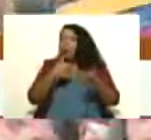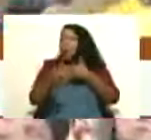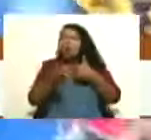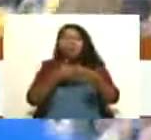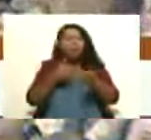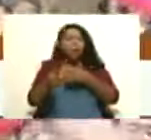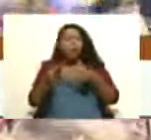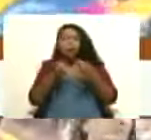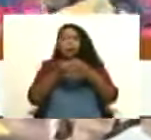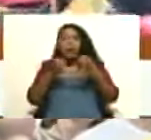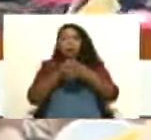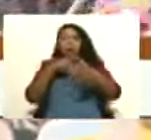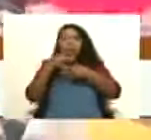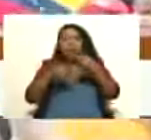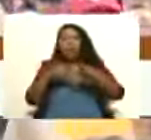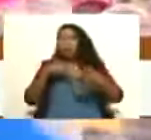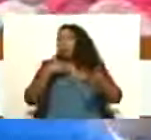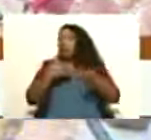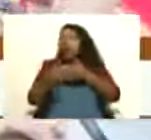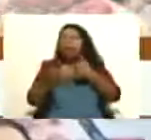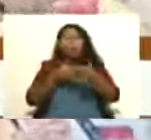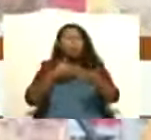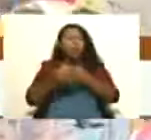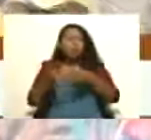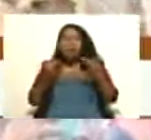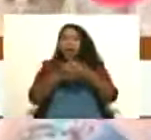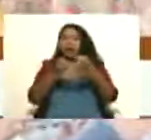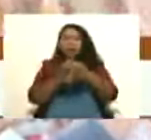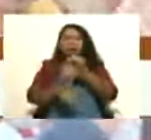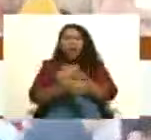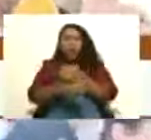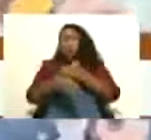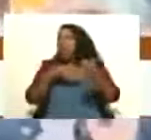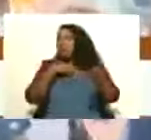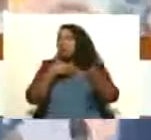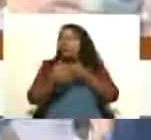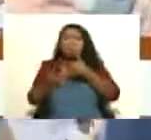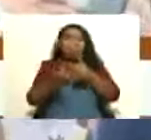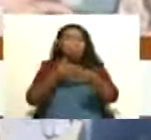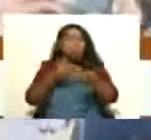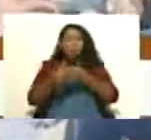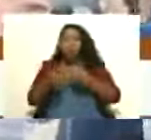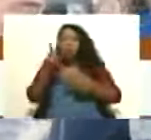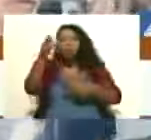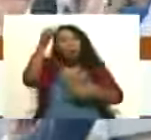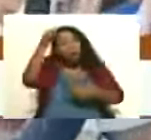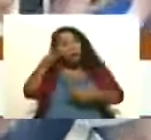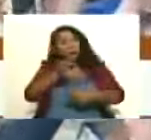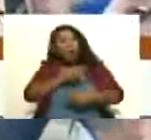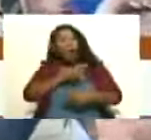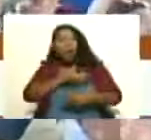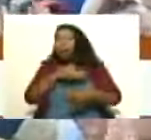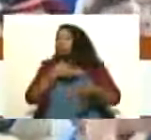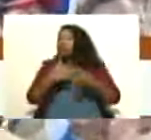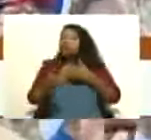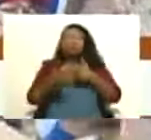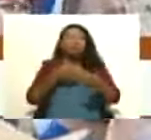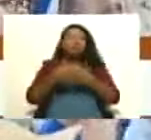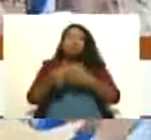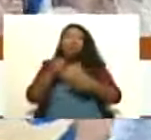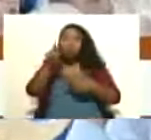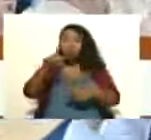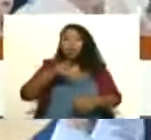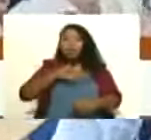milites, no me importa cuál es tu equipo de fútbol, no me importa cuál es el credo religioso que profeses, si te